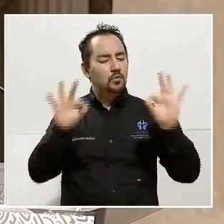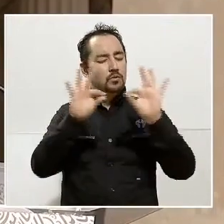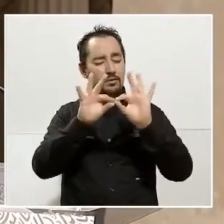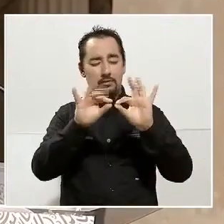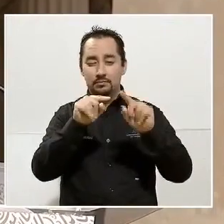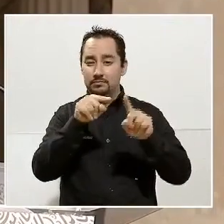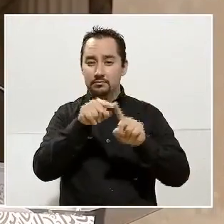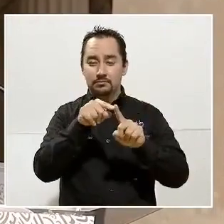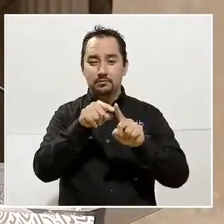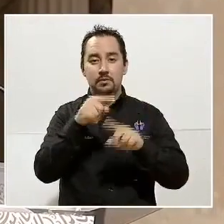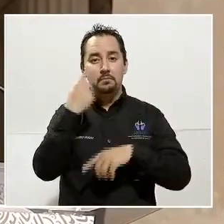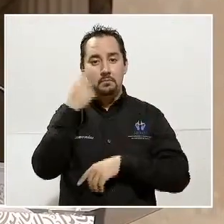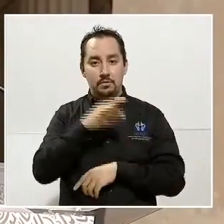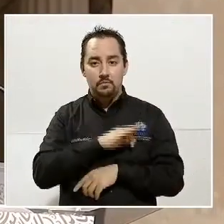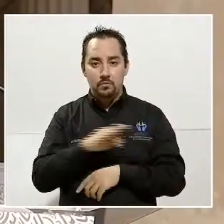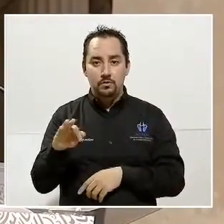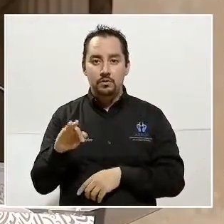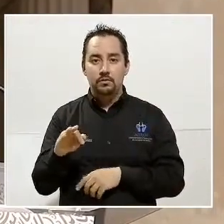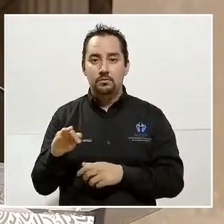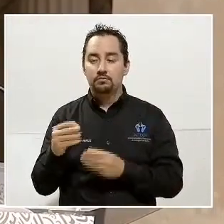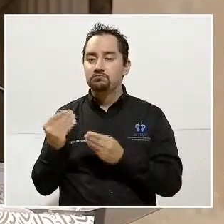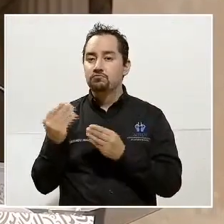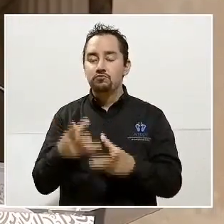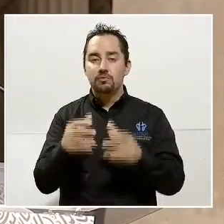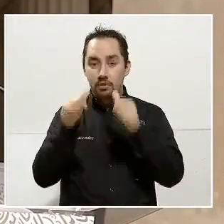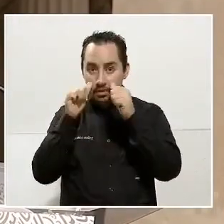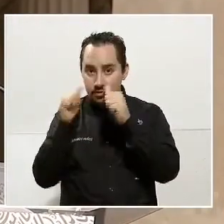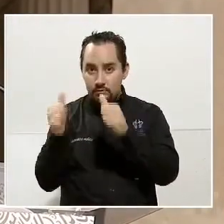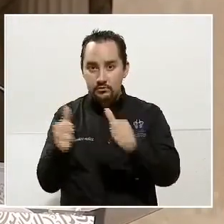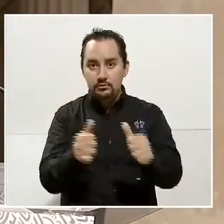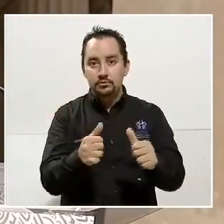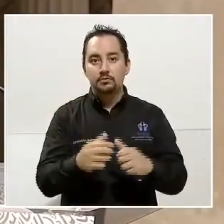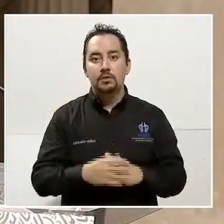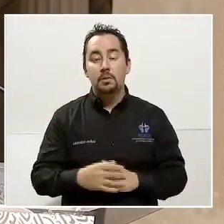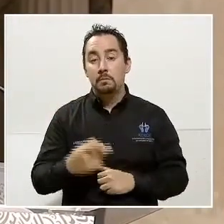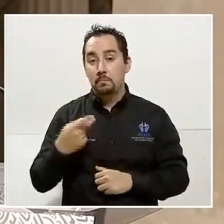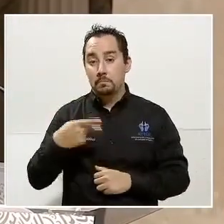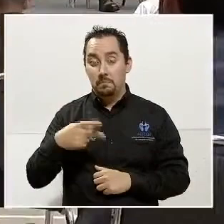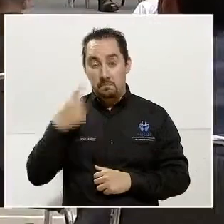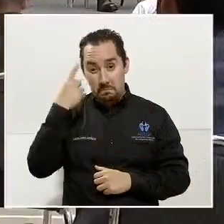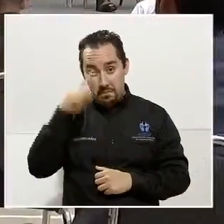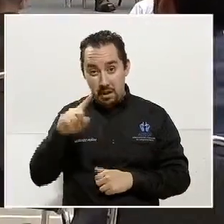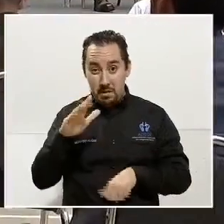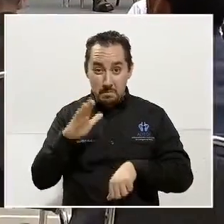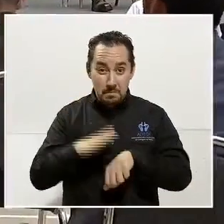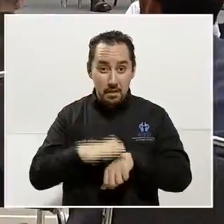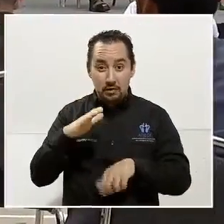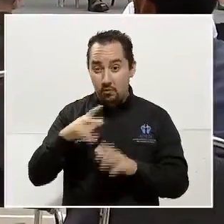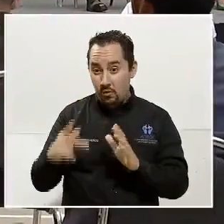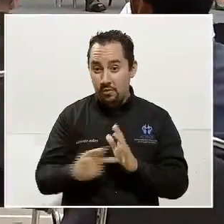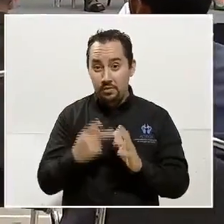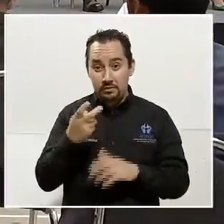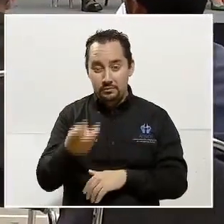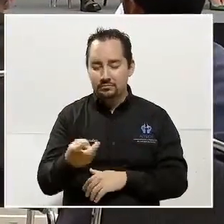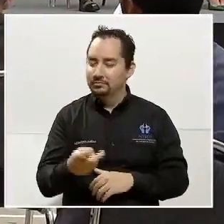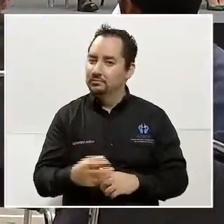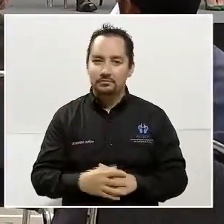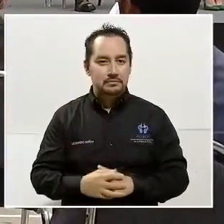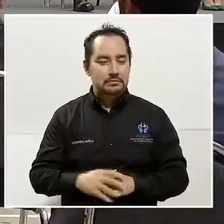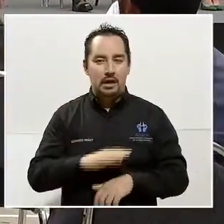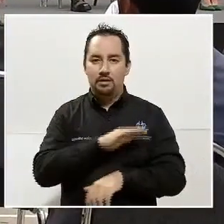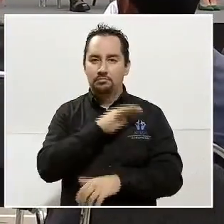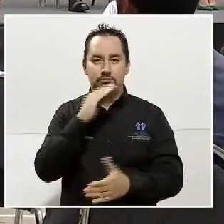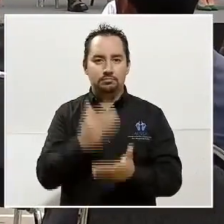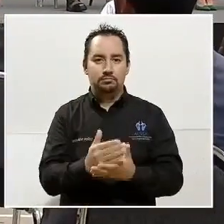para atender, sobre todo para que nunca más vuelva a suceder, nunca